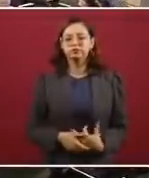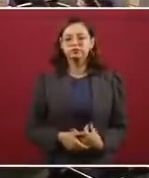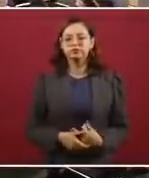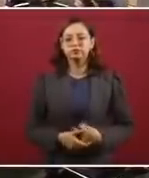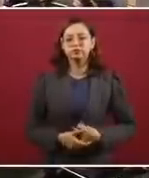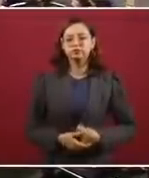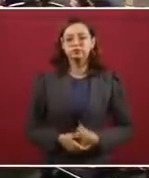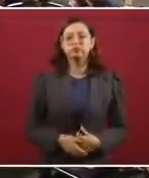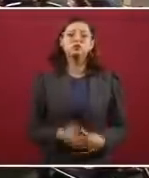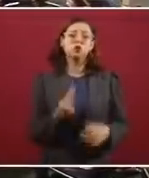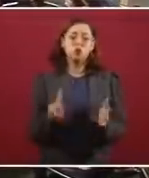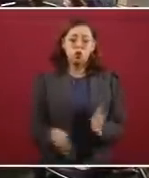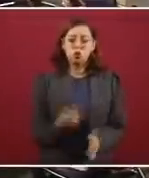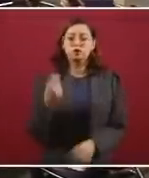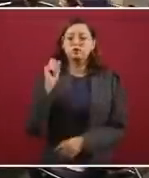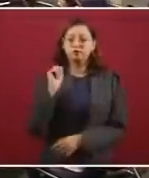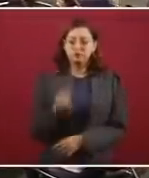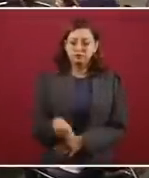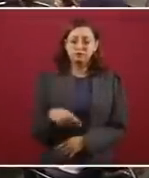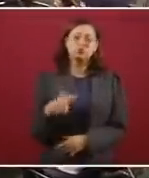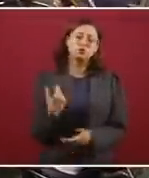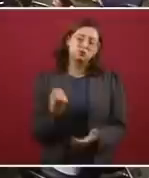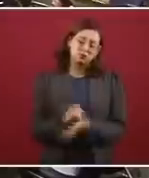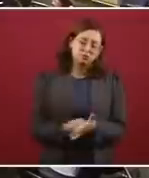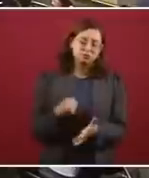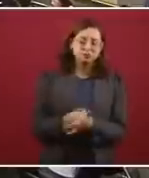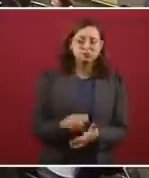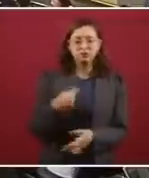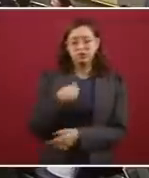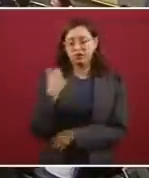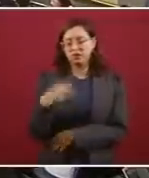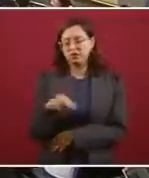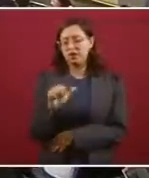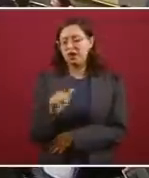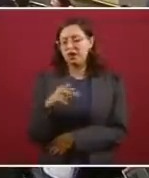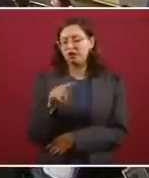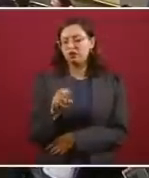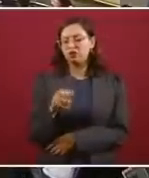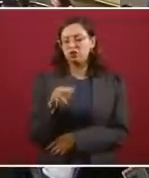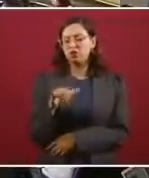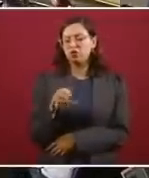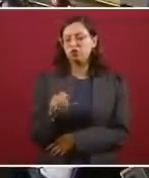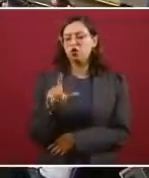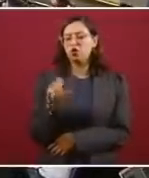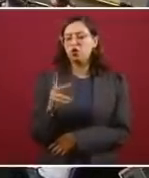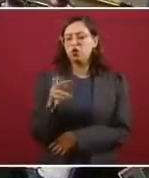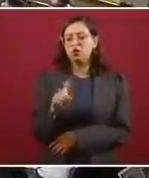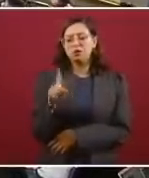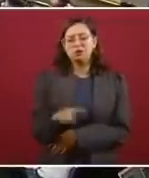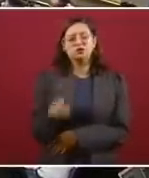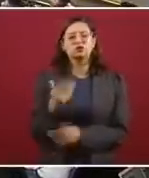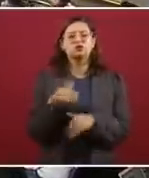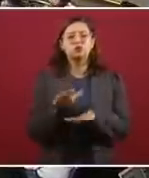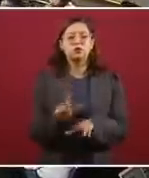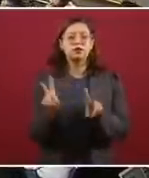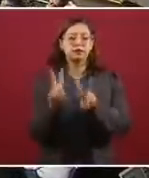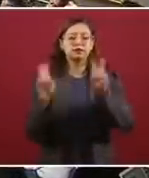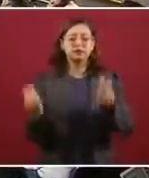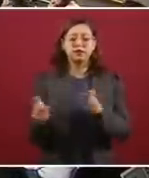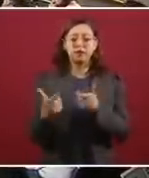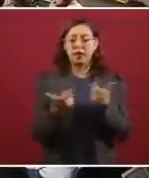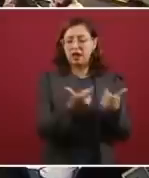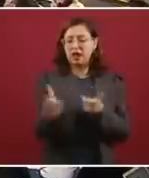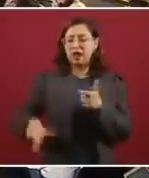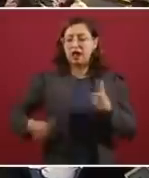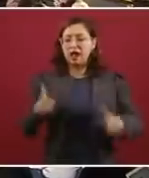Insistir, canciller. Buenos días, Antonio López del periódico La Razón. Insistir en este tema de las armas, el secretario de la Defensa Nacional